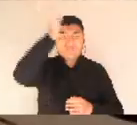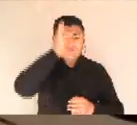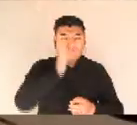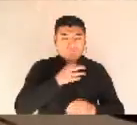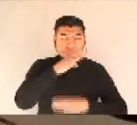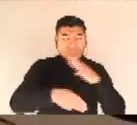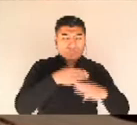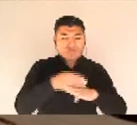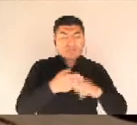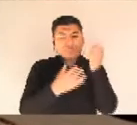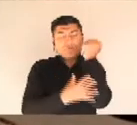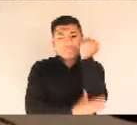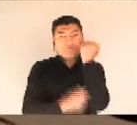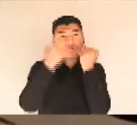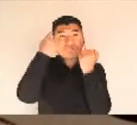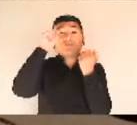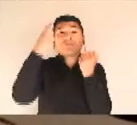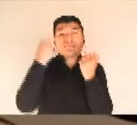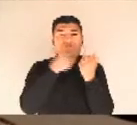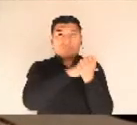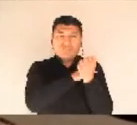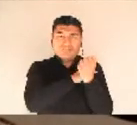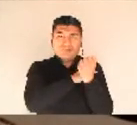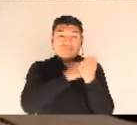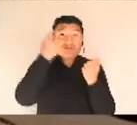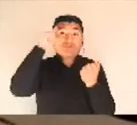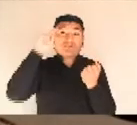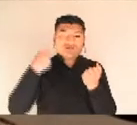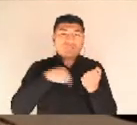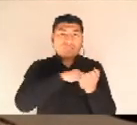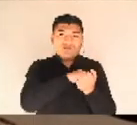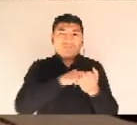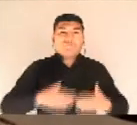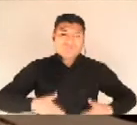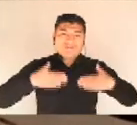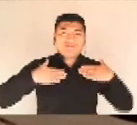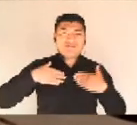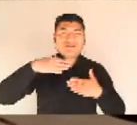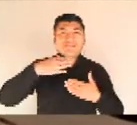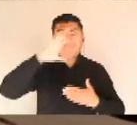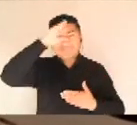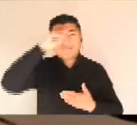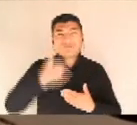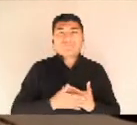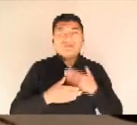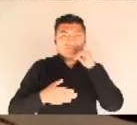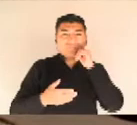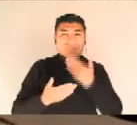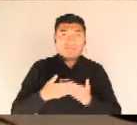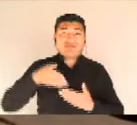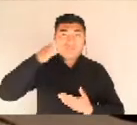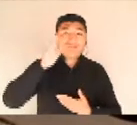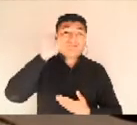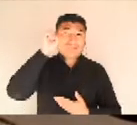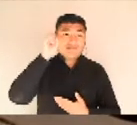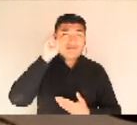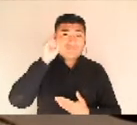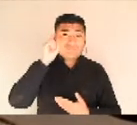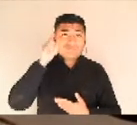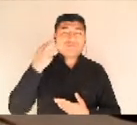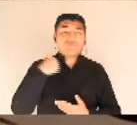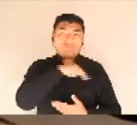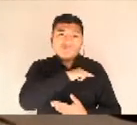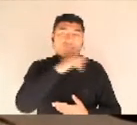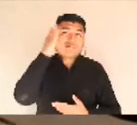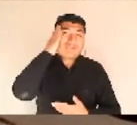nosotros para que para que vivamos la vida de hijos de dios para que sepamos